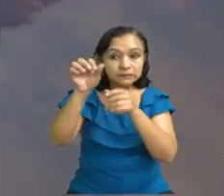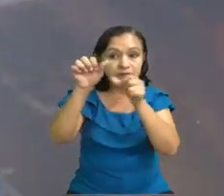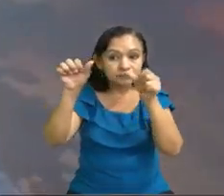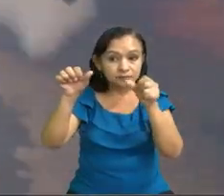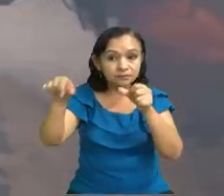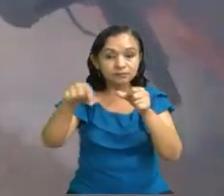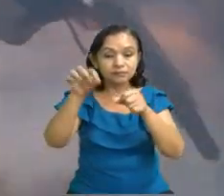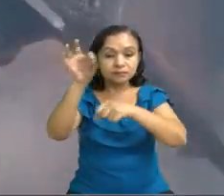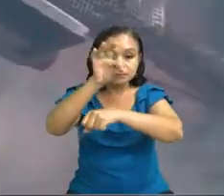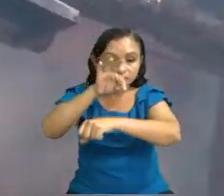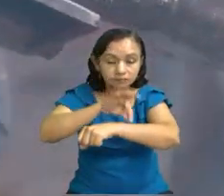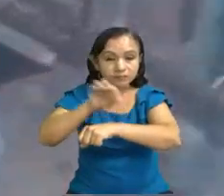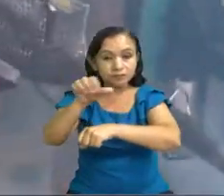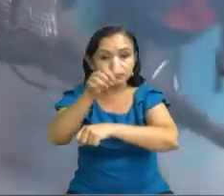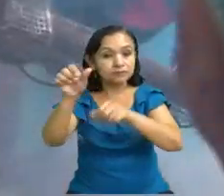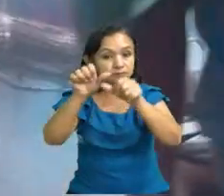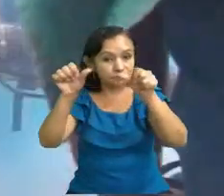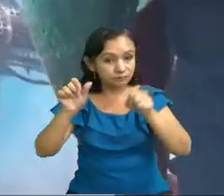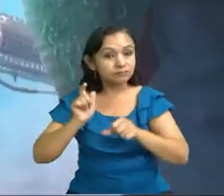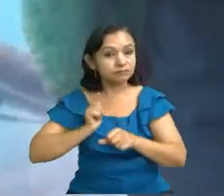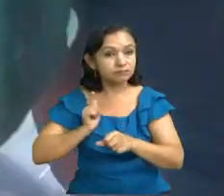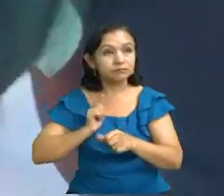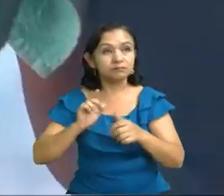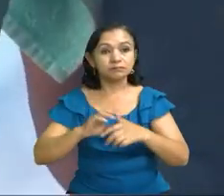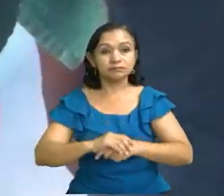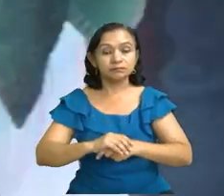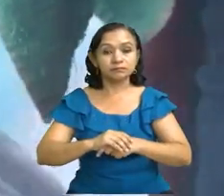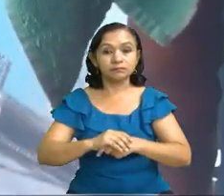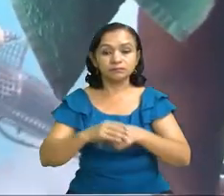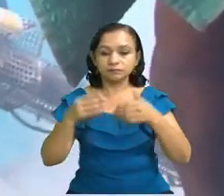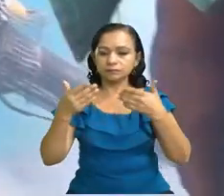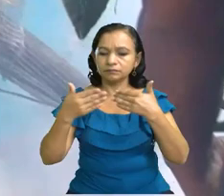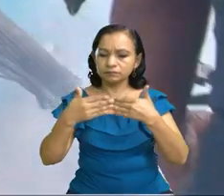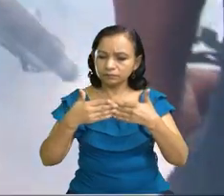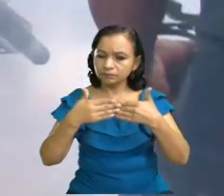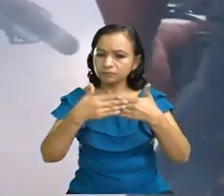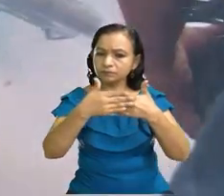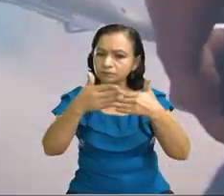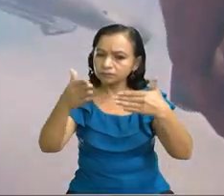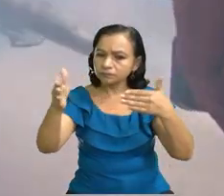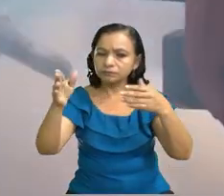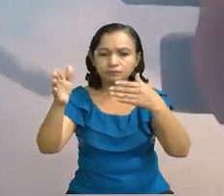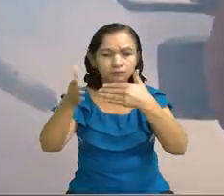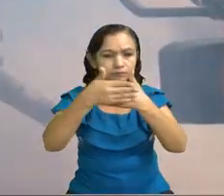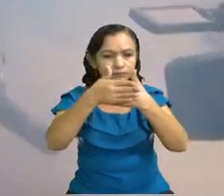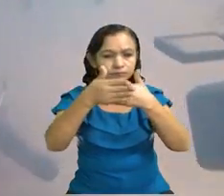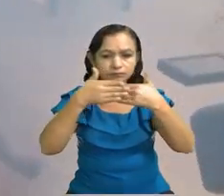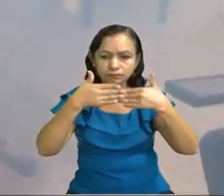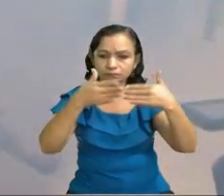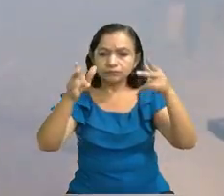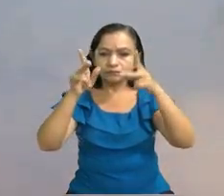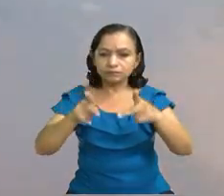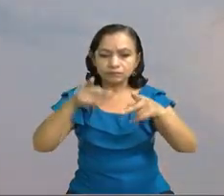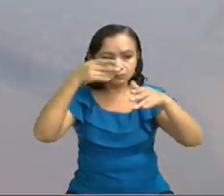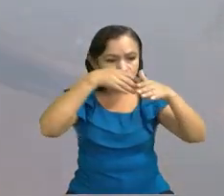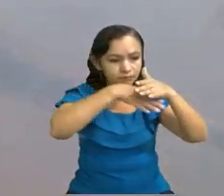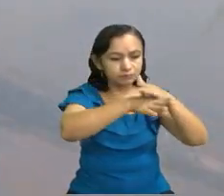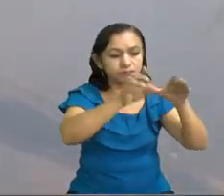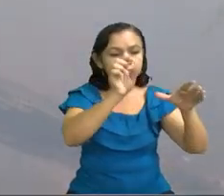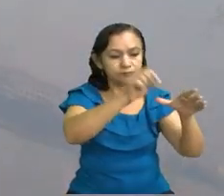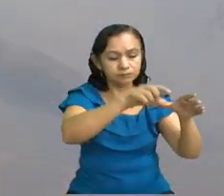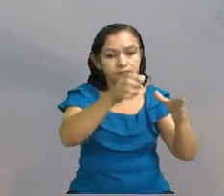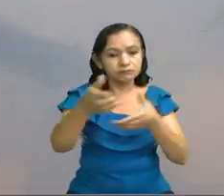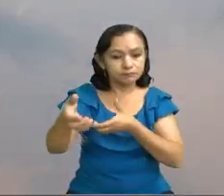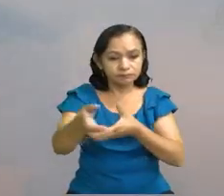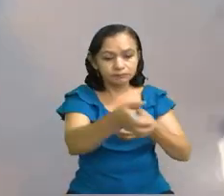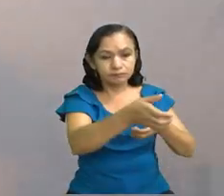de los mosquitos, atraen otro tipo de animales. Hay que abrirle las puertas a los brigadistas. Así es, siempre, porque aunque sea por lo menos para que